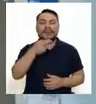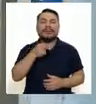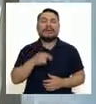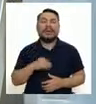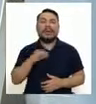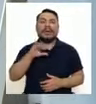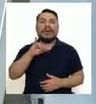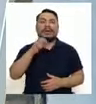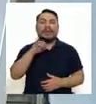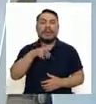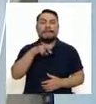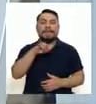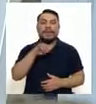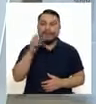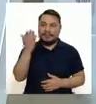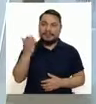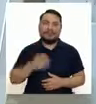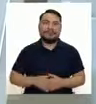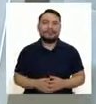Xi Jinping.